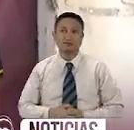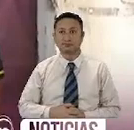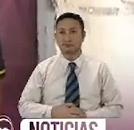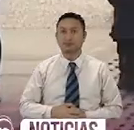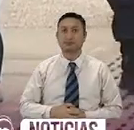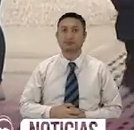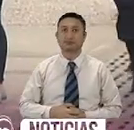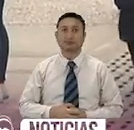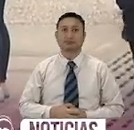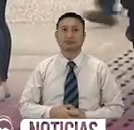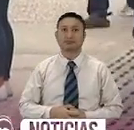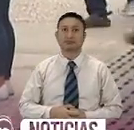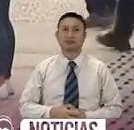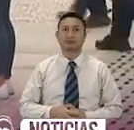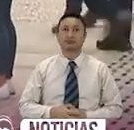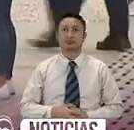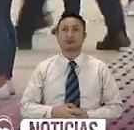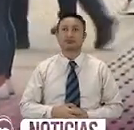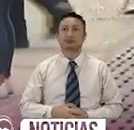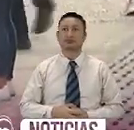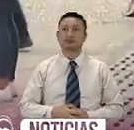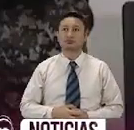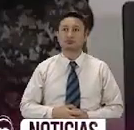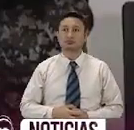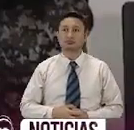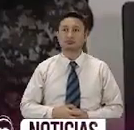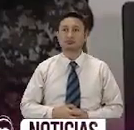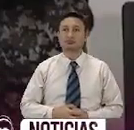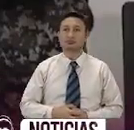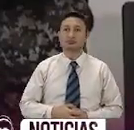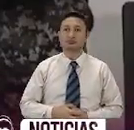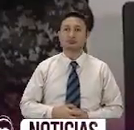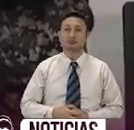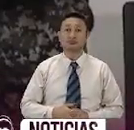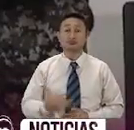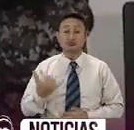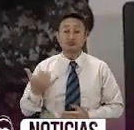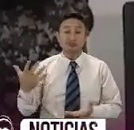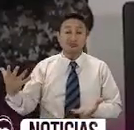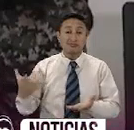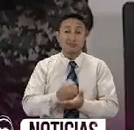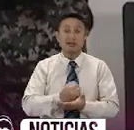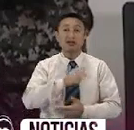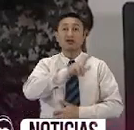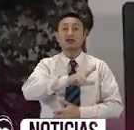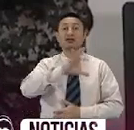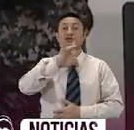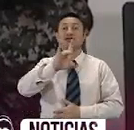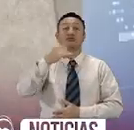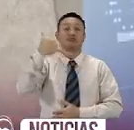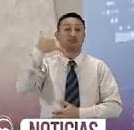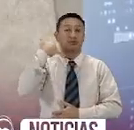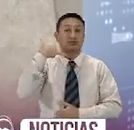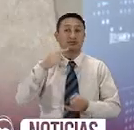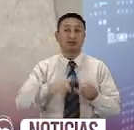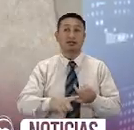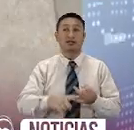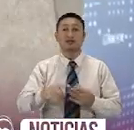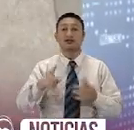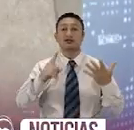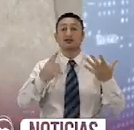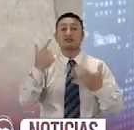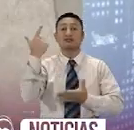tareas como un día normal. Se logró decomisar 38 terminales móviles, 6